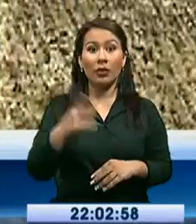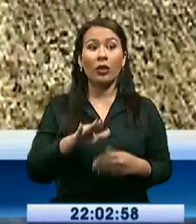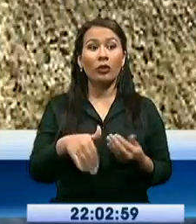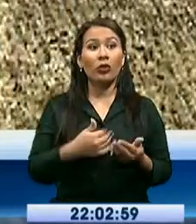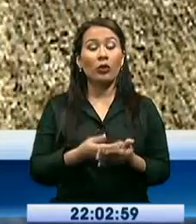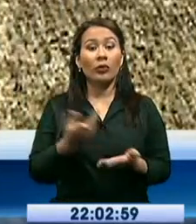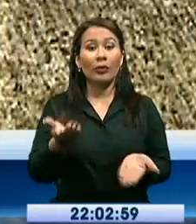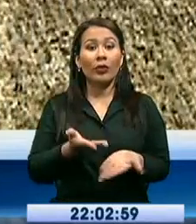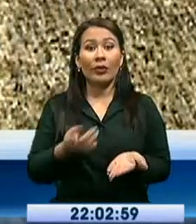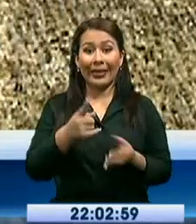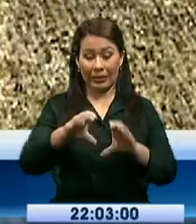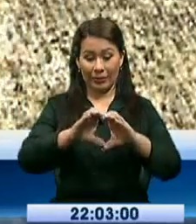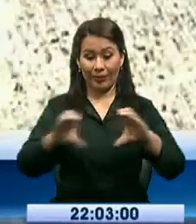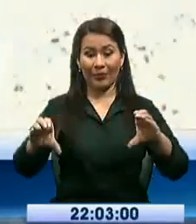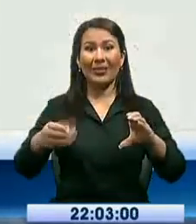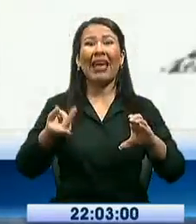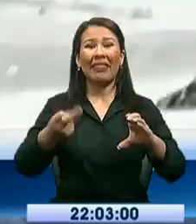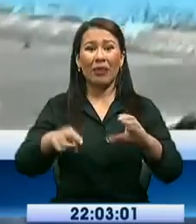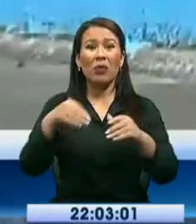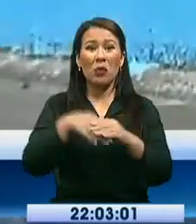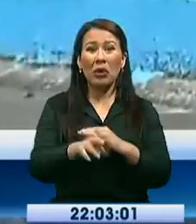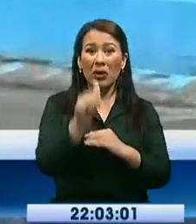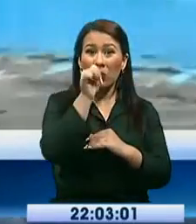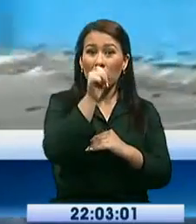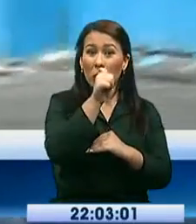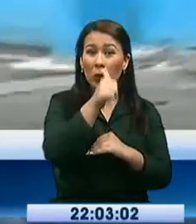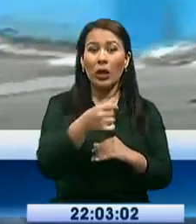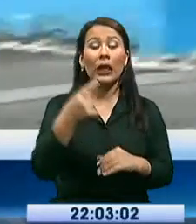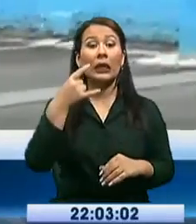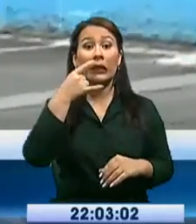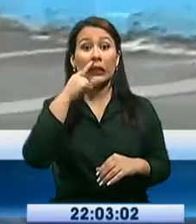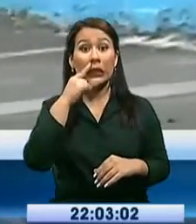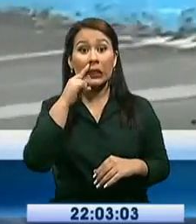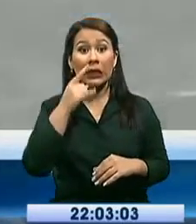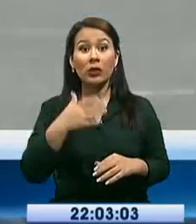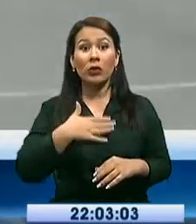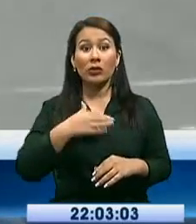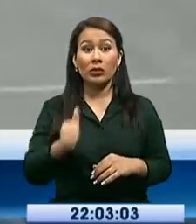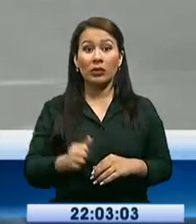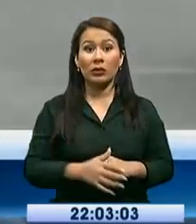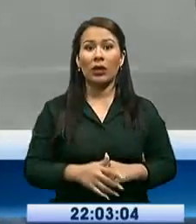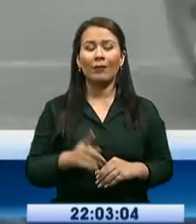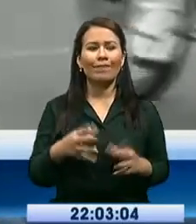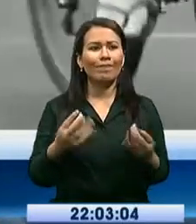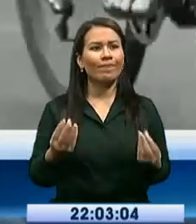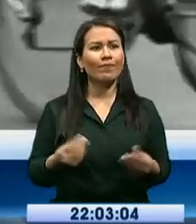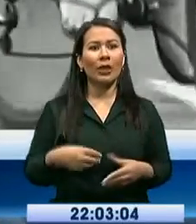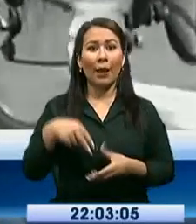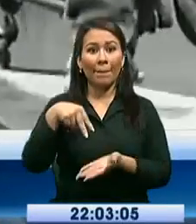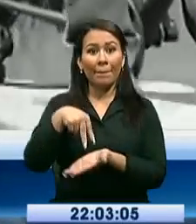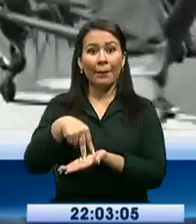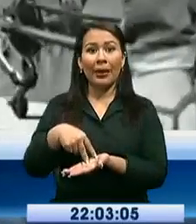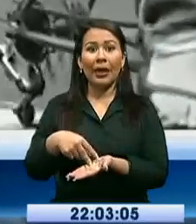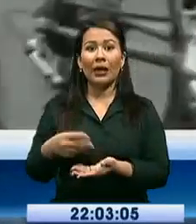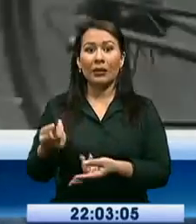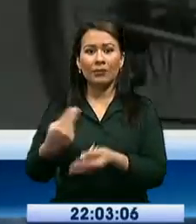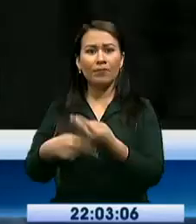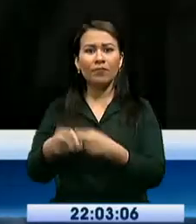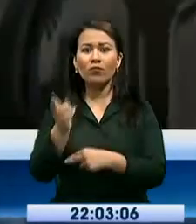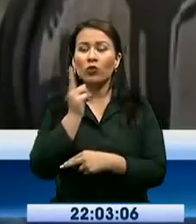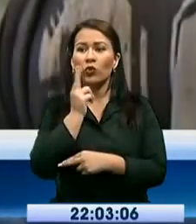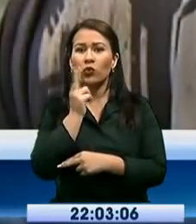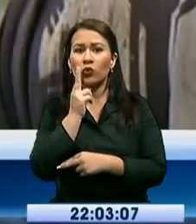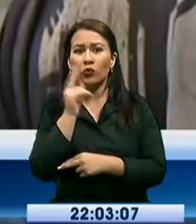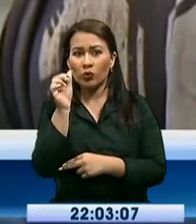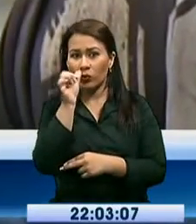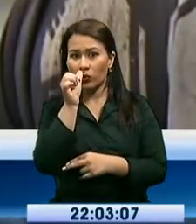cemento lo sacamos porque también sacamos droga de ahí. Niños que salen y los consumidores de droga se paran afuera, pasan y hacen, es